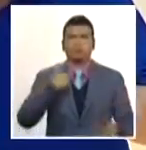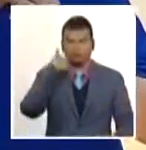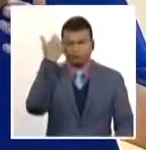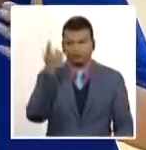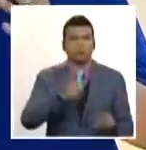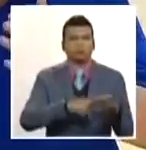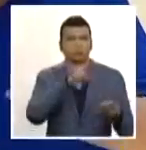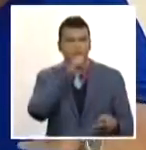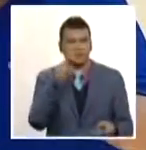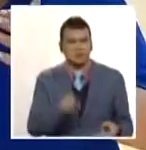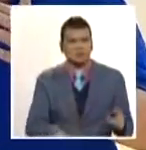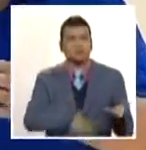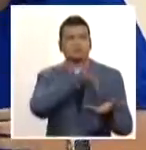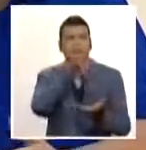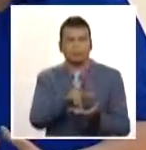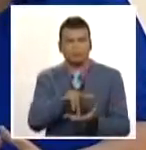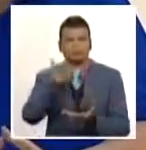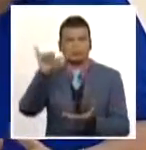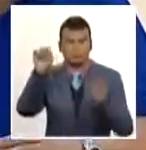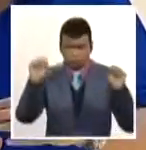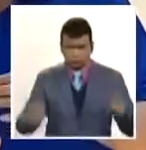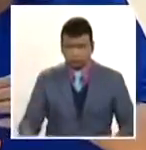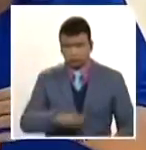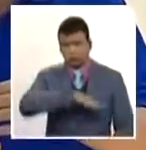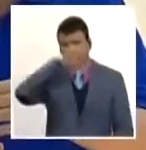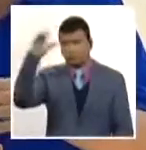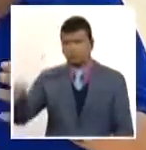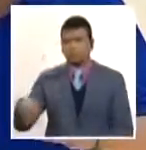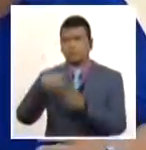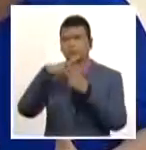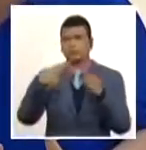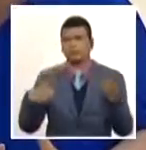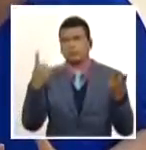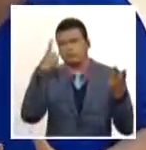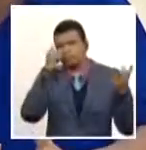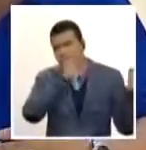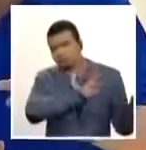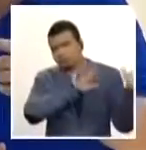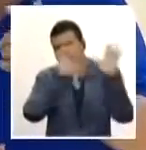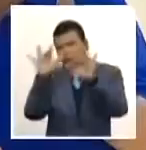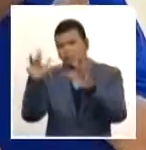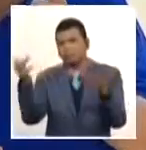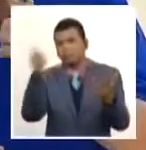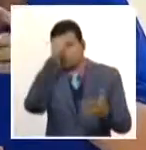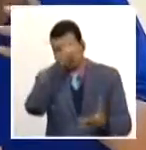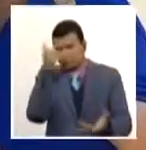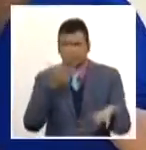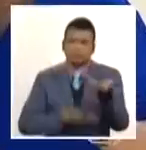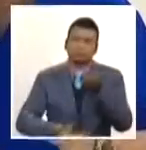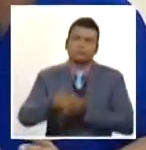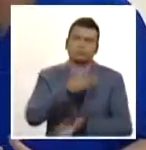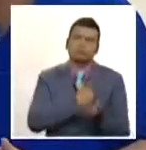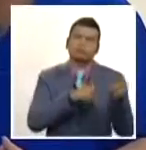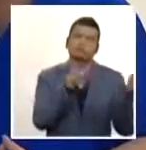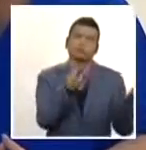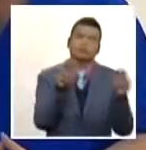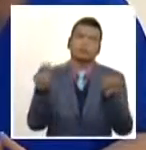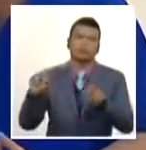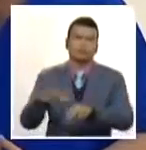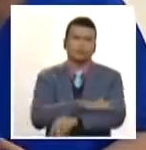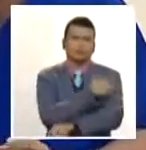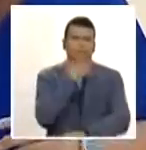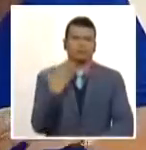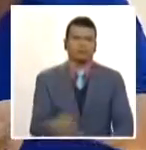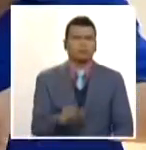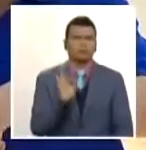mayor, puedan ir caminando hasta el Cerro de las Tres Cruces, tener un domingo de esparcimiento, poder disfrutar la vista espectacular que hay